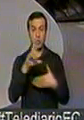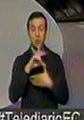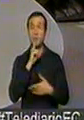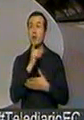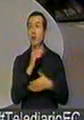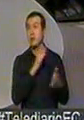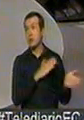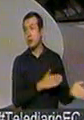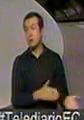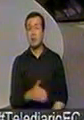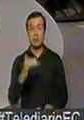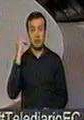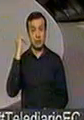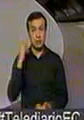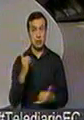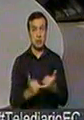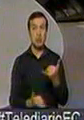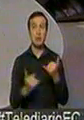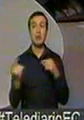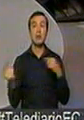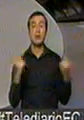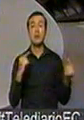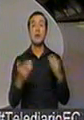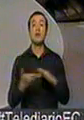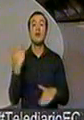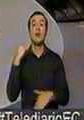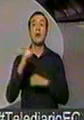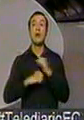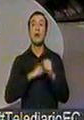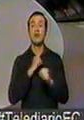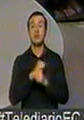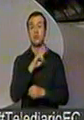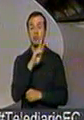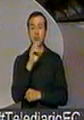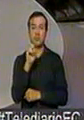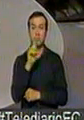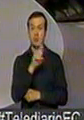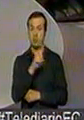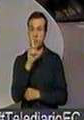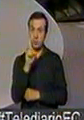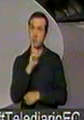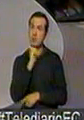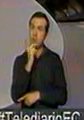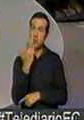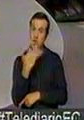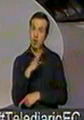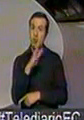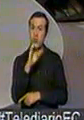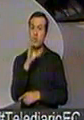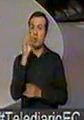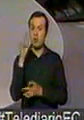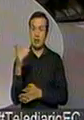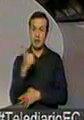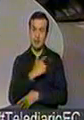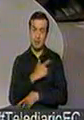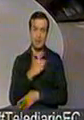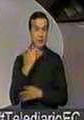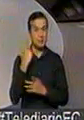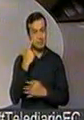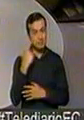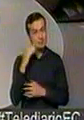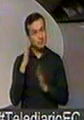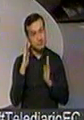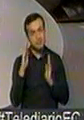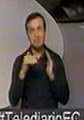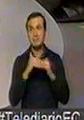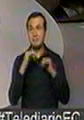cuento. El último enfrentamiento se remonta al 2011. Y en aquella ocasión, Boca terminó eliminando Liga. Bueno, veamos qué